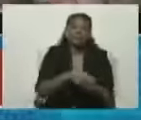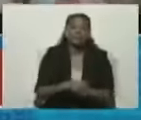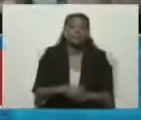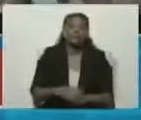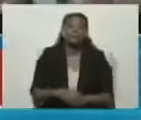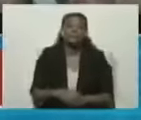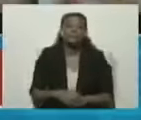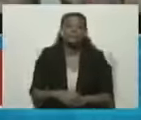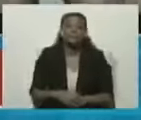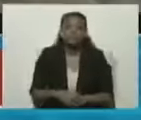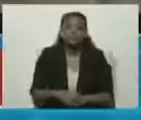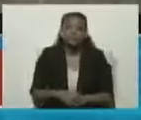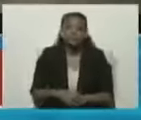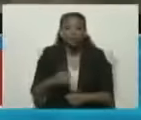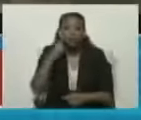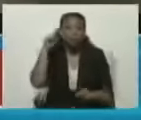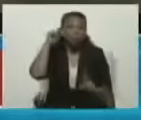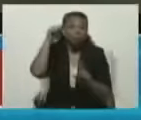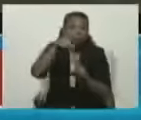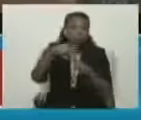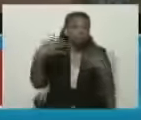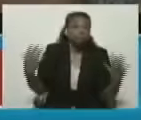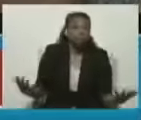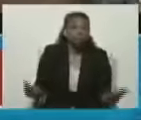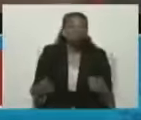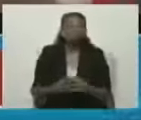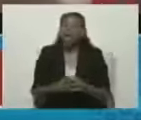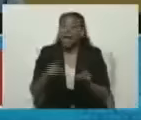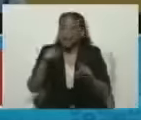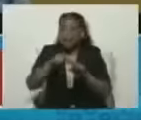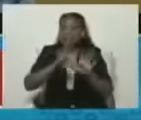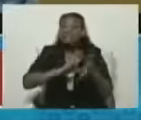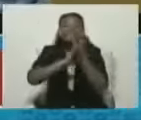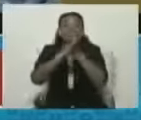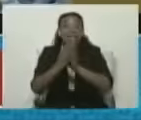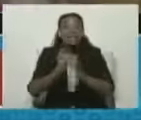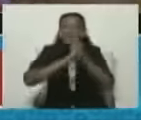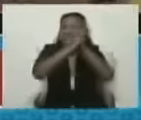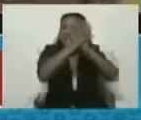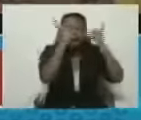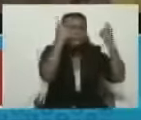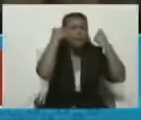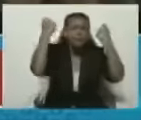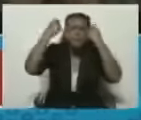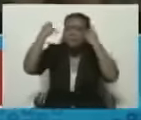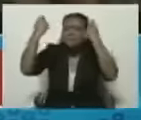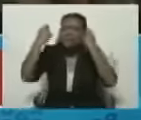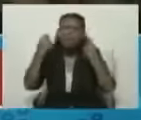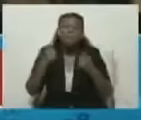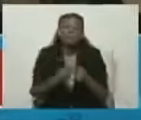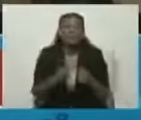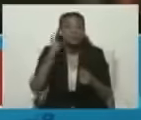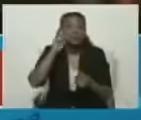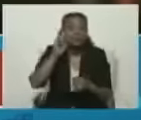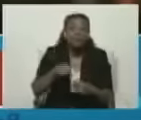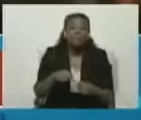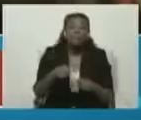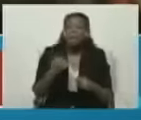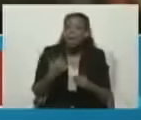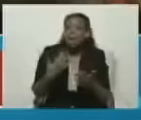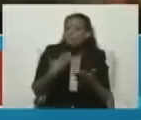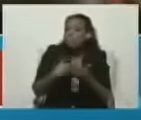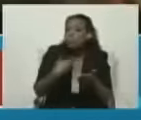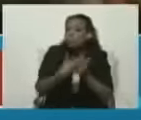Caracas. Todo eso en el marco de los cierres de campaña. También estamos, y